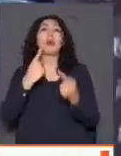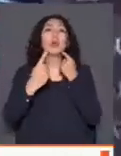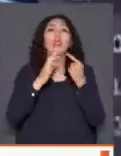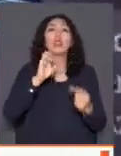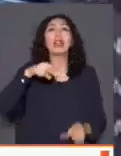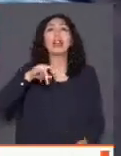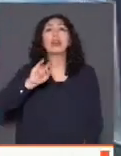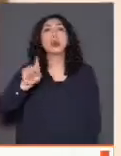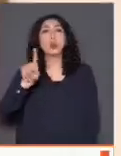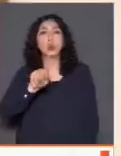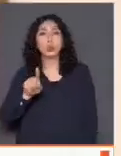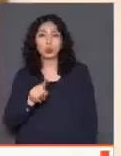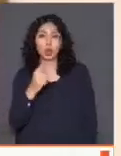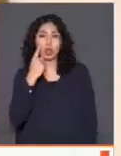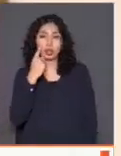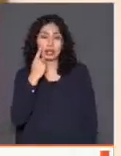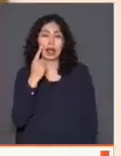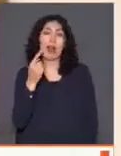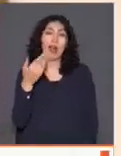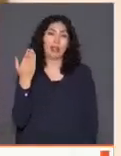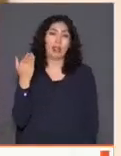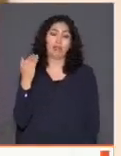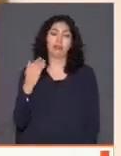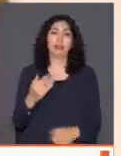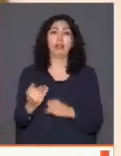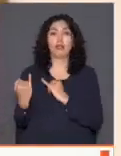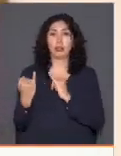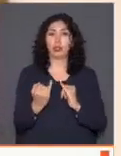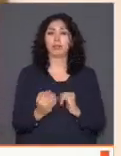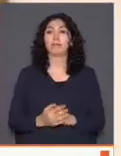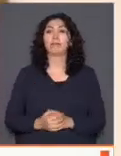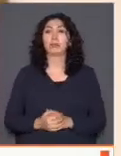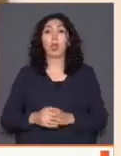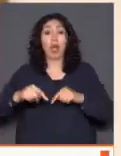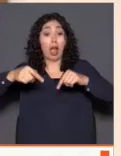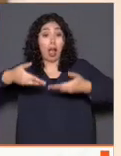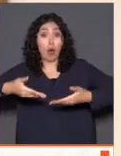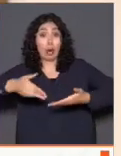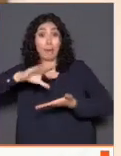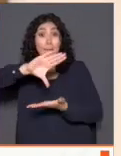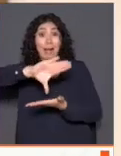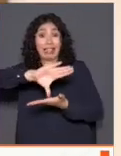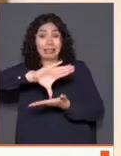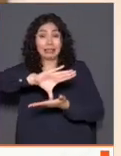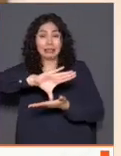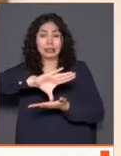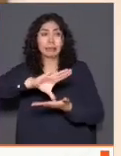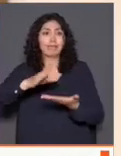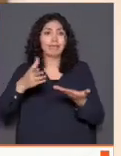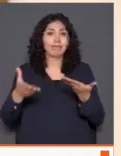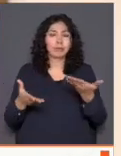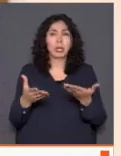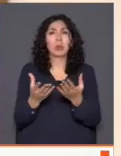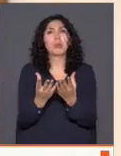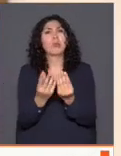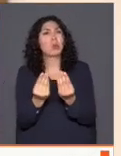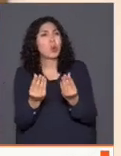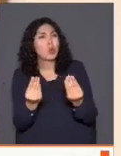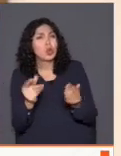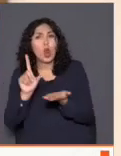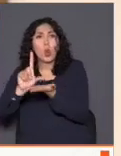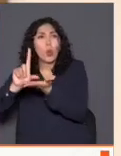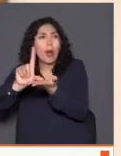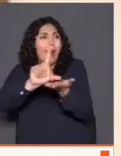en los últimos días. Hoy día el país está inmerso en algo inédito, con muchos focos delictuales